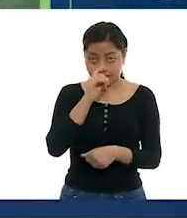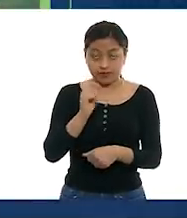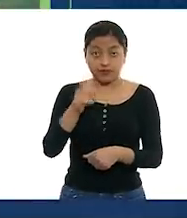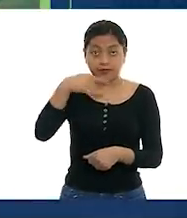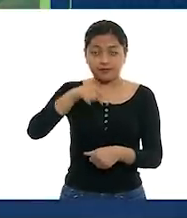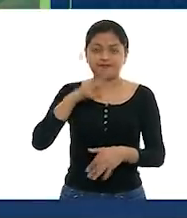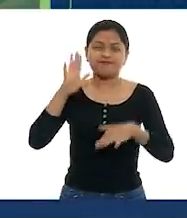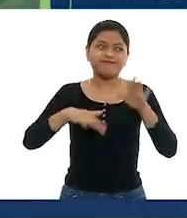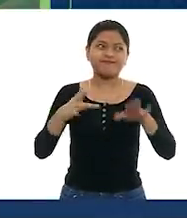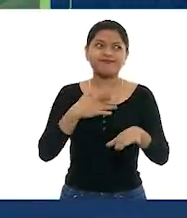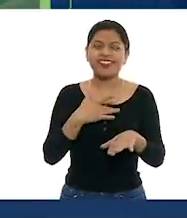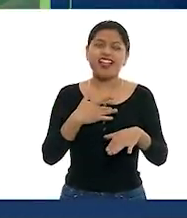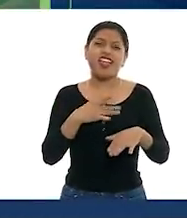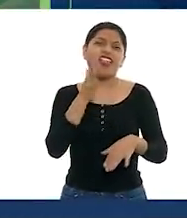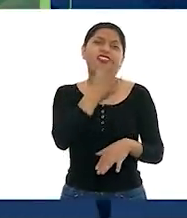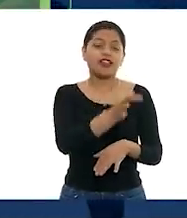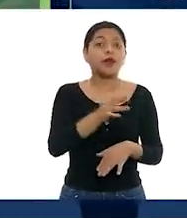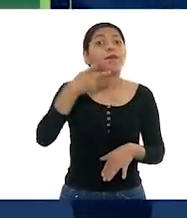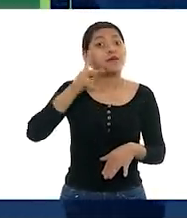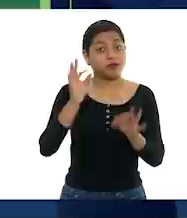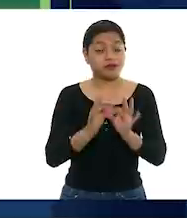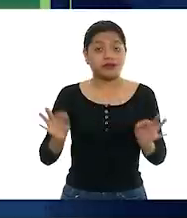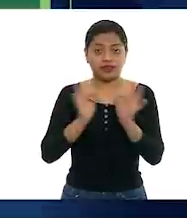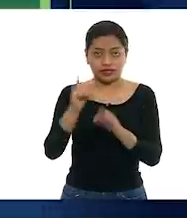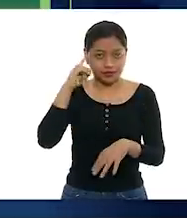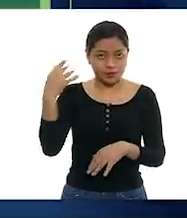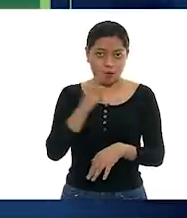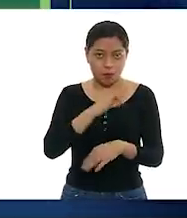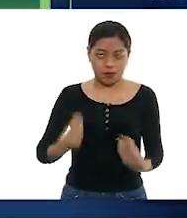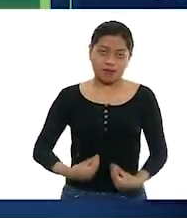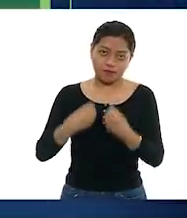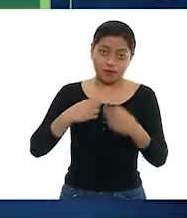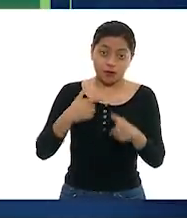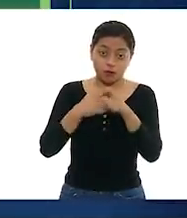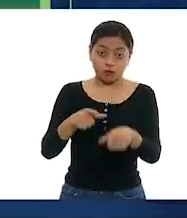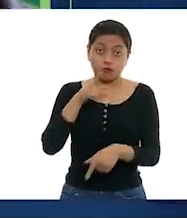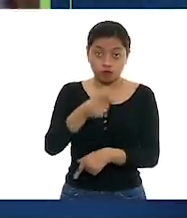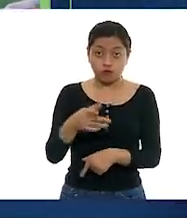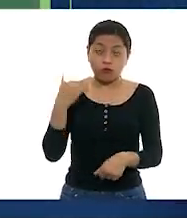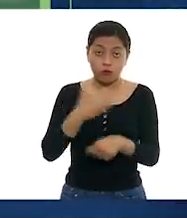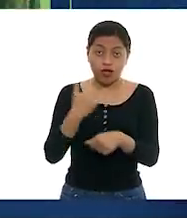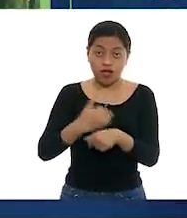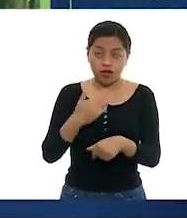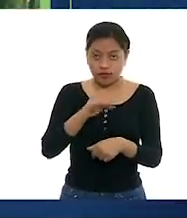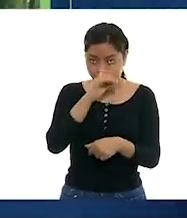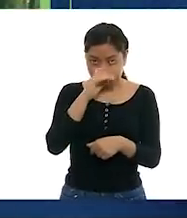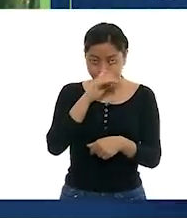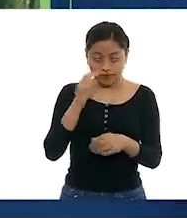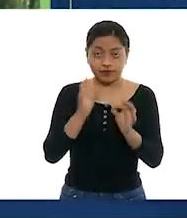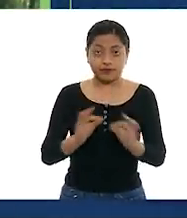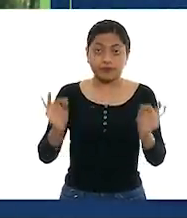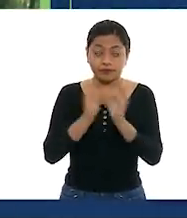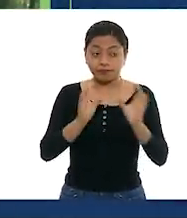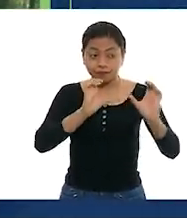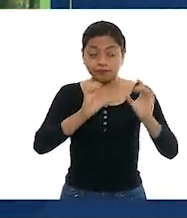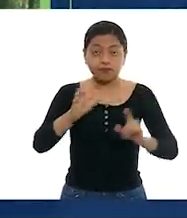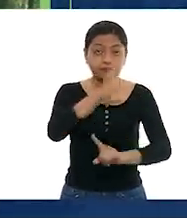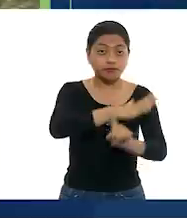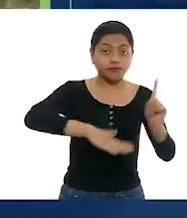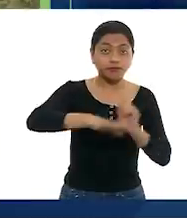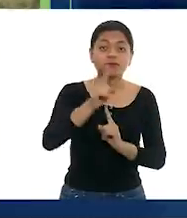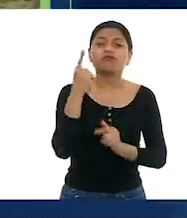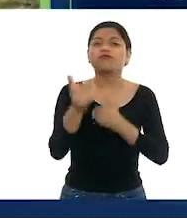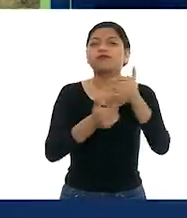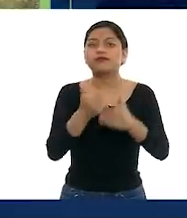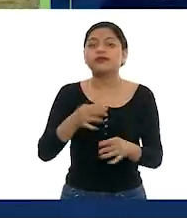tomamos en cuenta, pero son indispensables para nuestra vida. Y para ayudarnos a enfrentar el cambio climático. Sí, uno de los servicios más